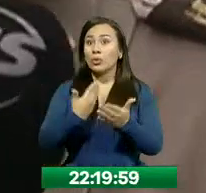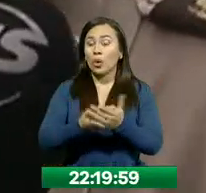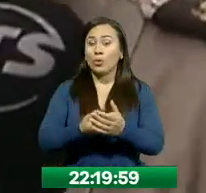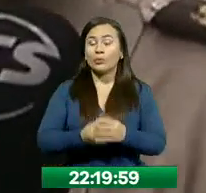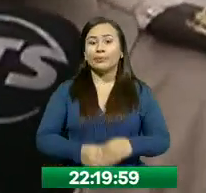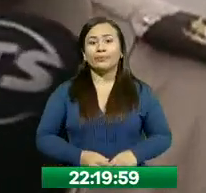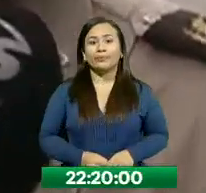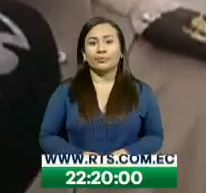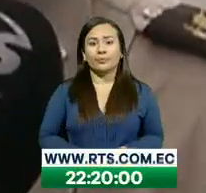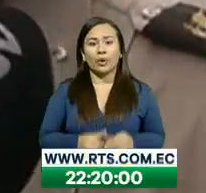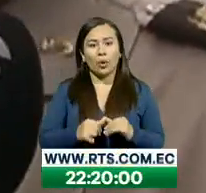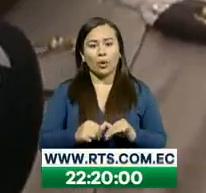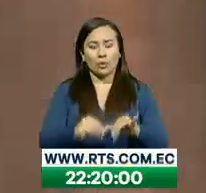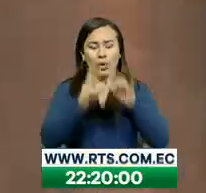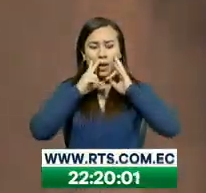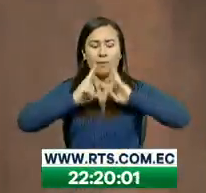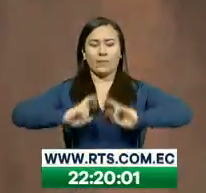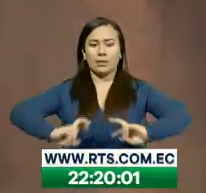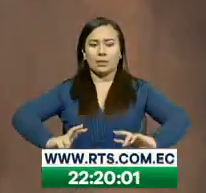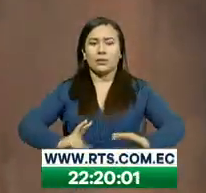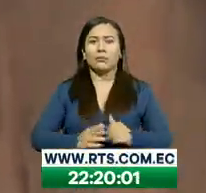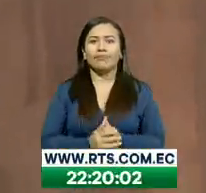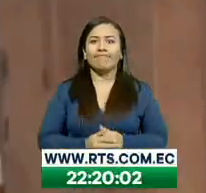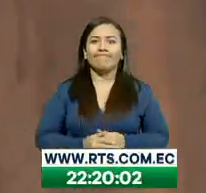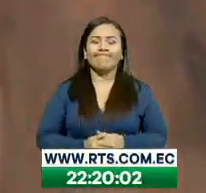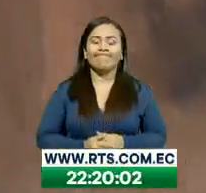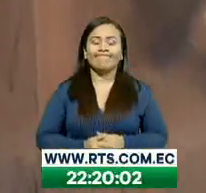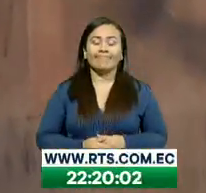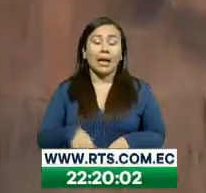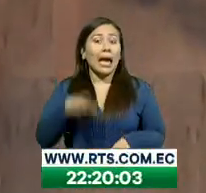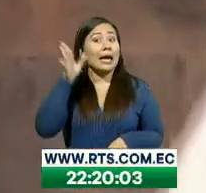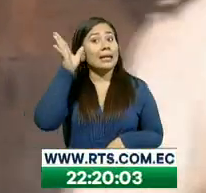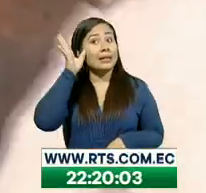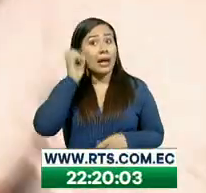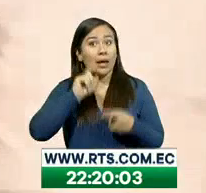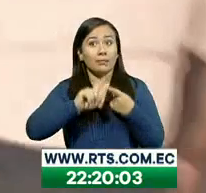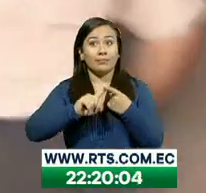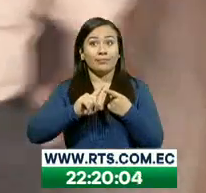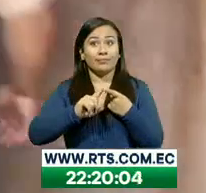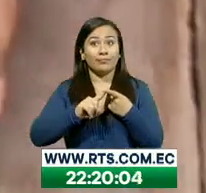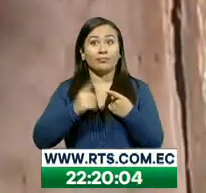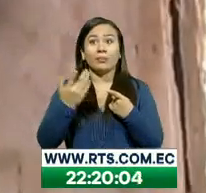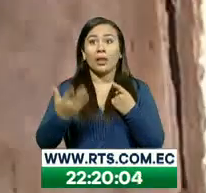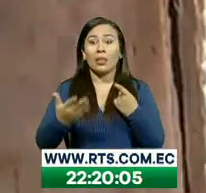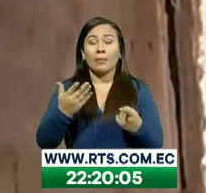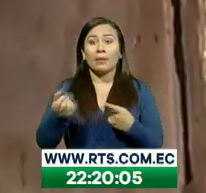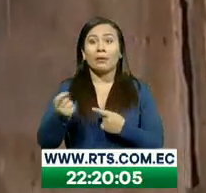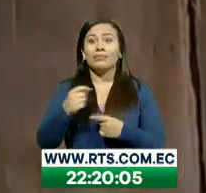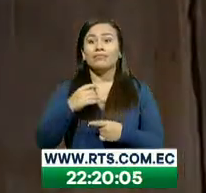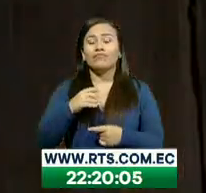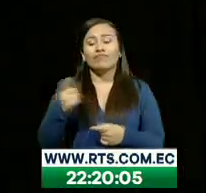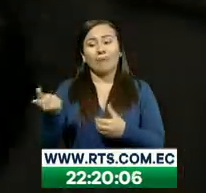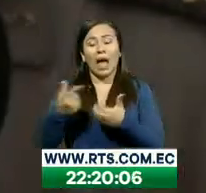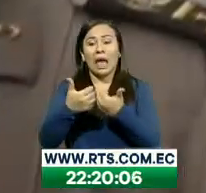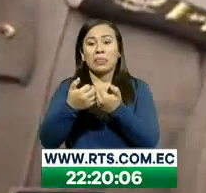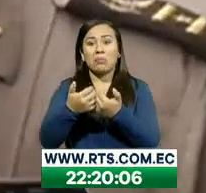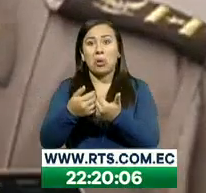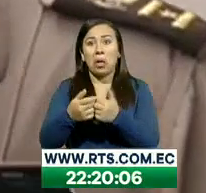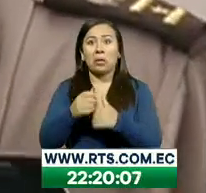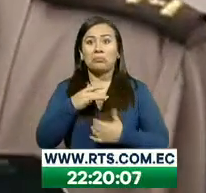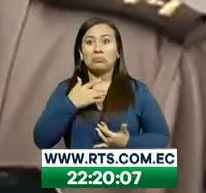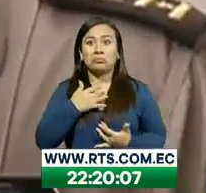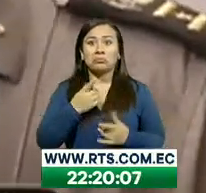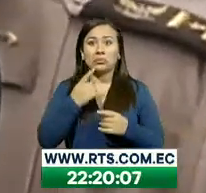poder seguir el proceso legal. Sobre el crimen se giran 2 hipótesis, una que está relacionada al plano sentimental. Ha